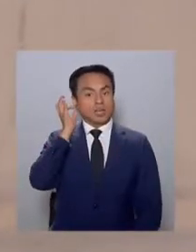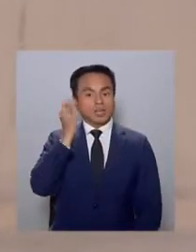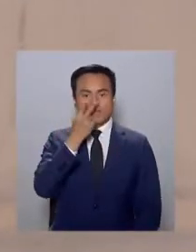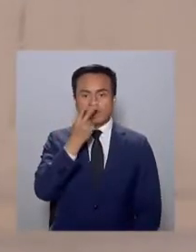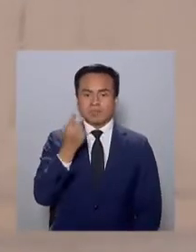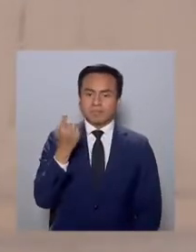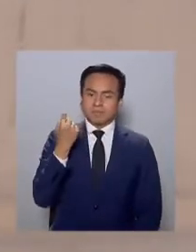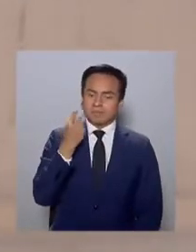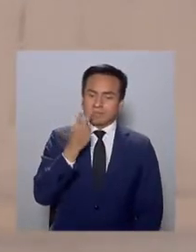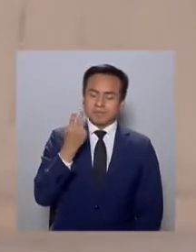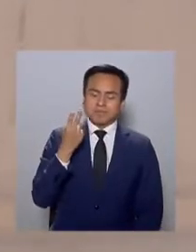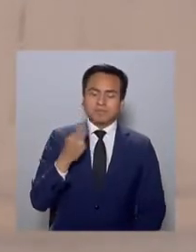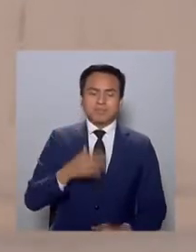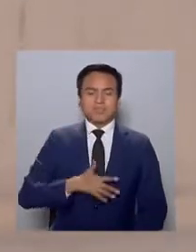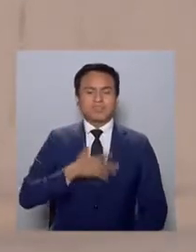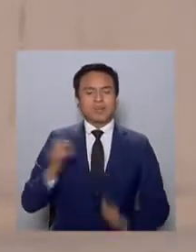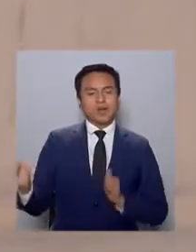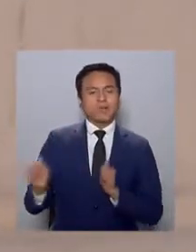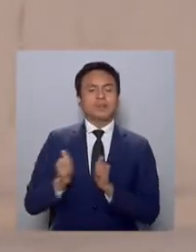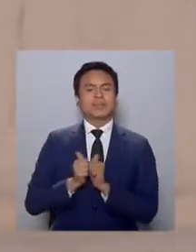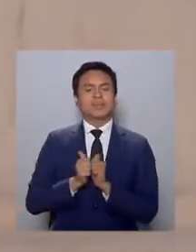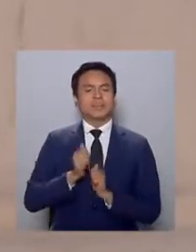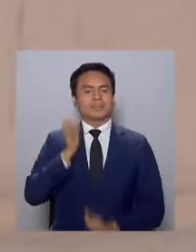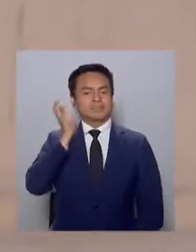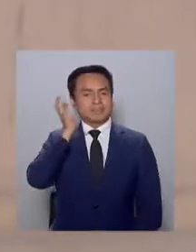mío. Me siento acompañada.